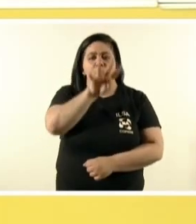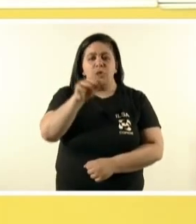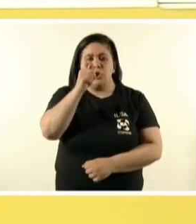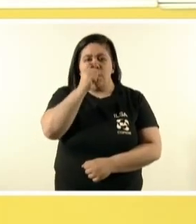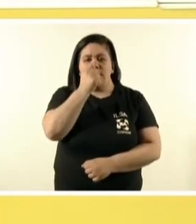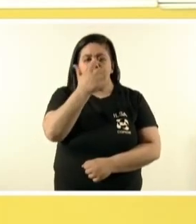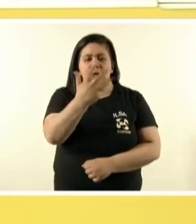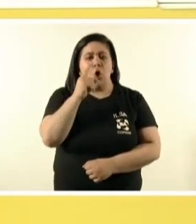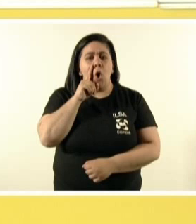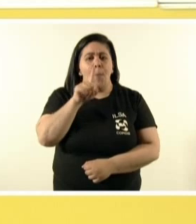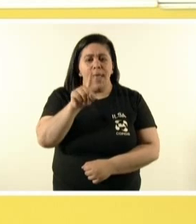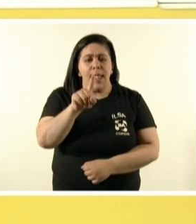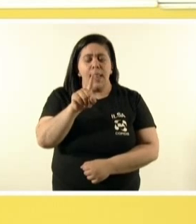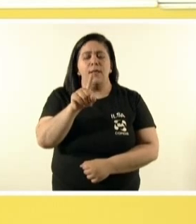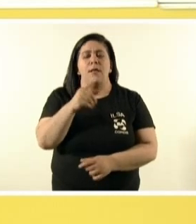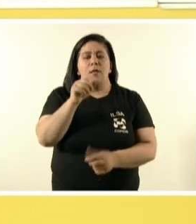1.425.000 testeos hechos,